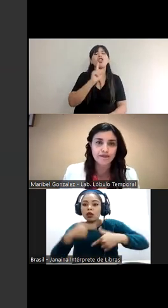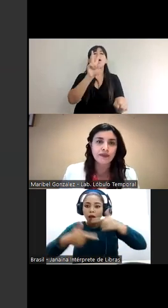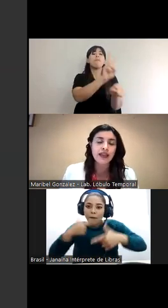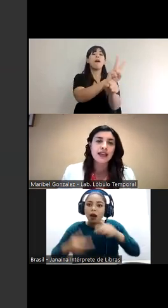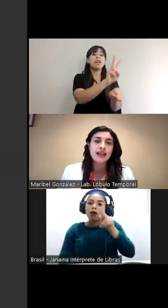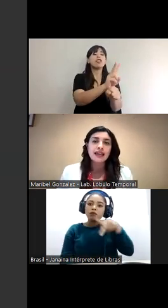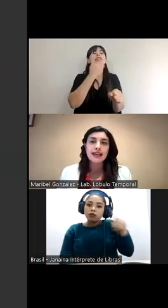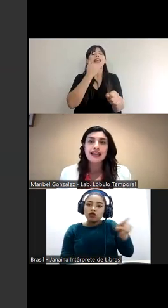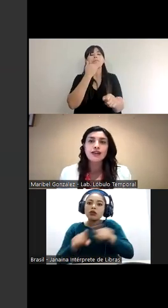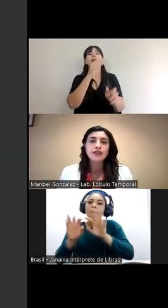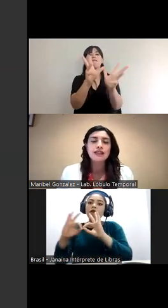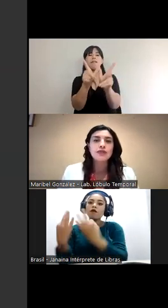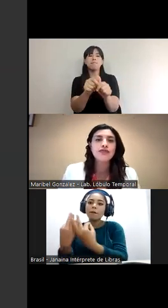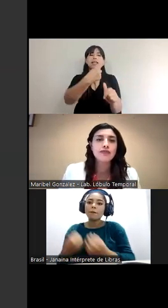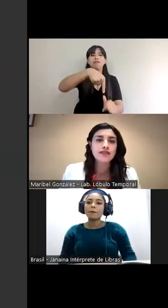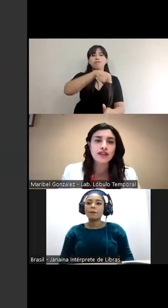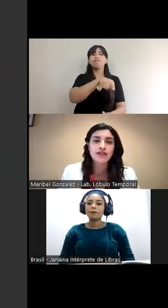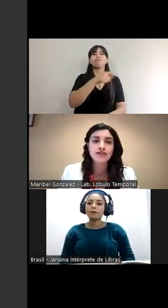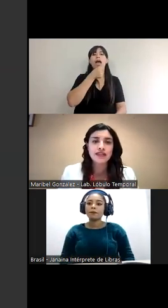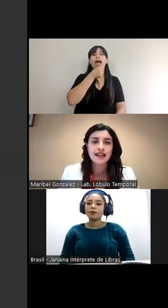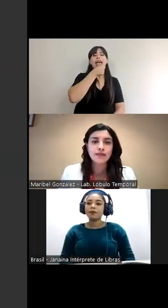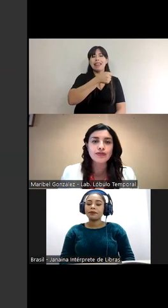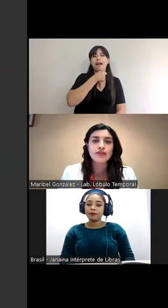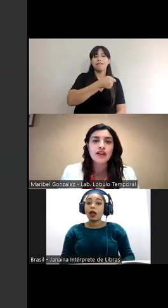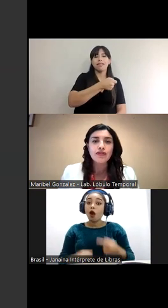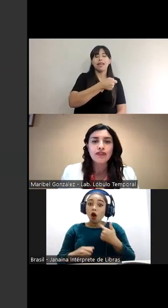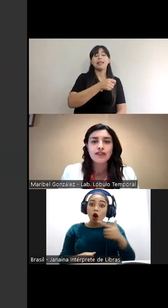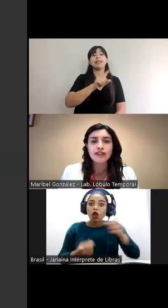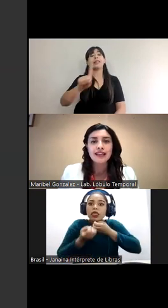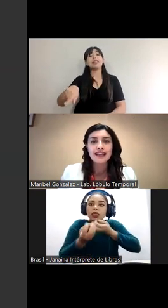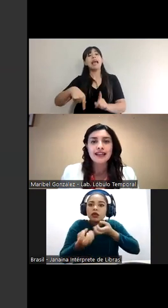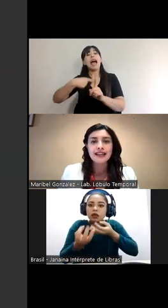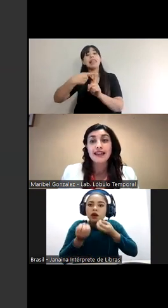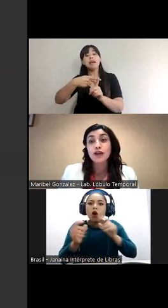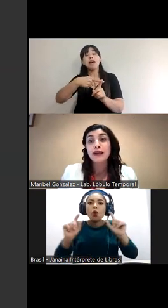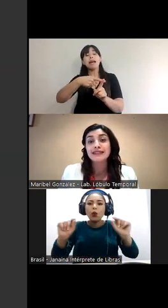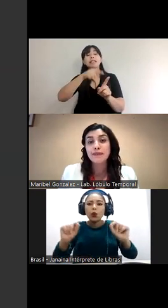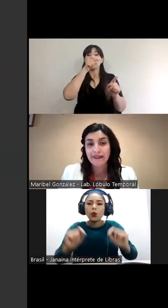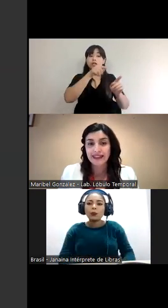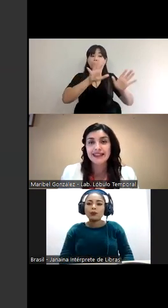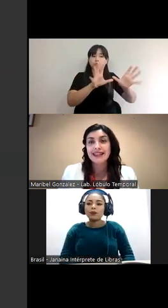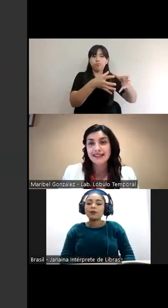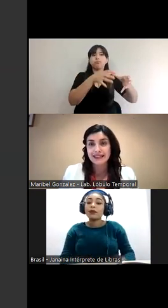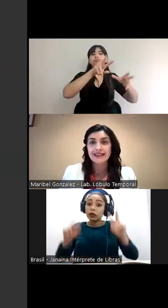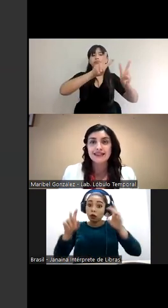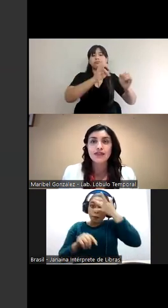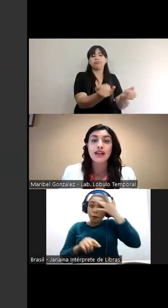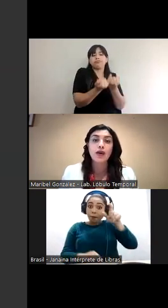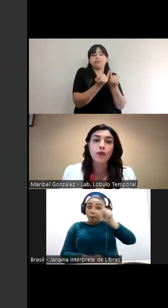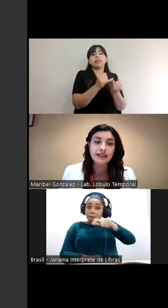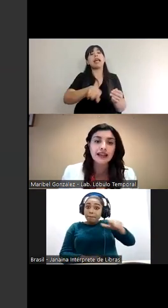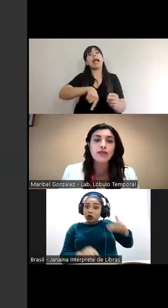familias. Y el otro tipo de información que consideramos fueron la de los participantes, es decir, se